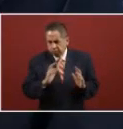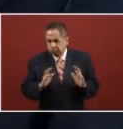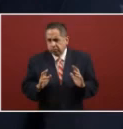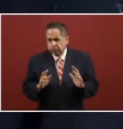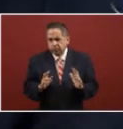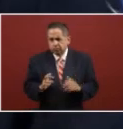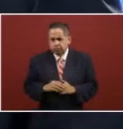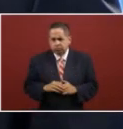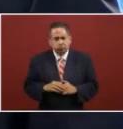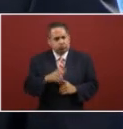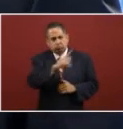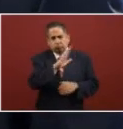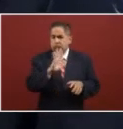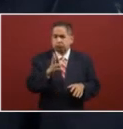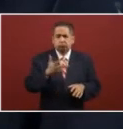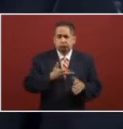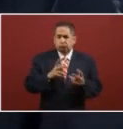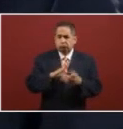y tenían ellos ya,